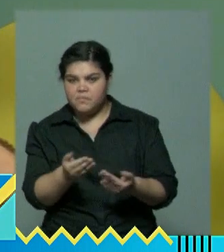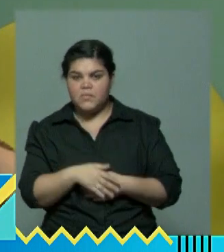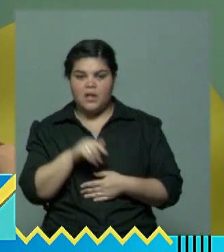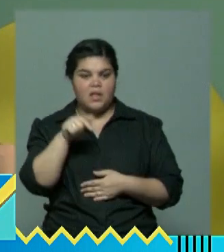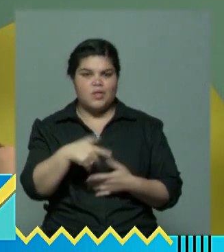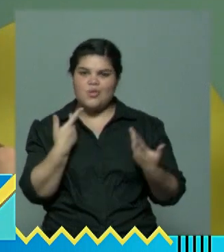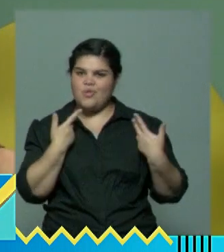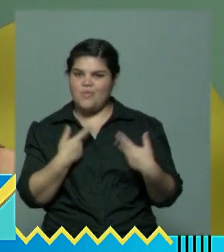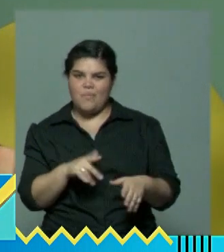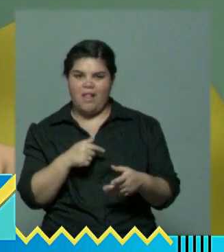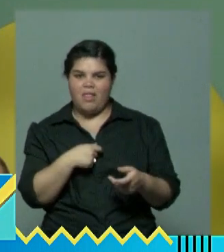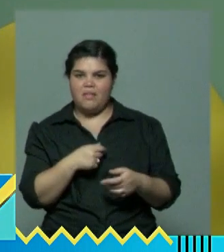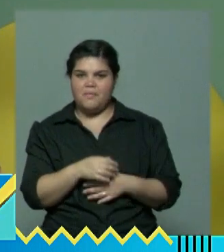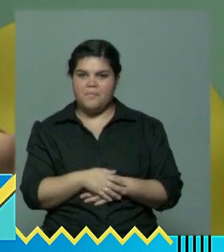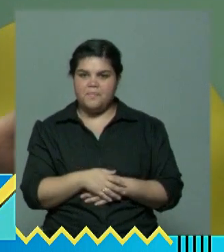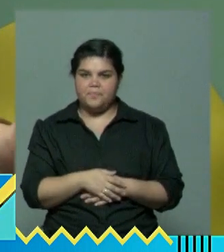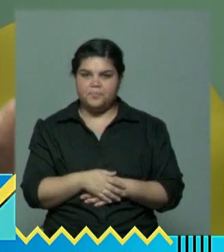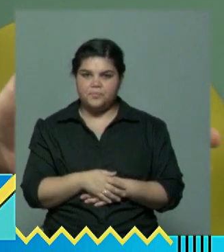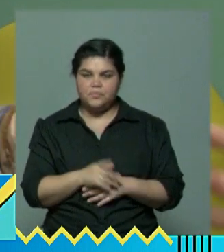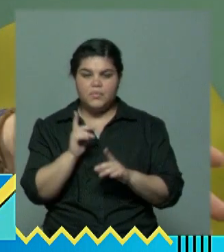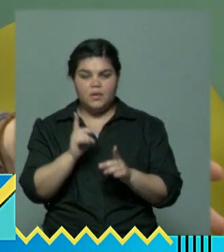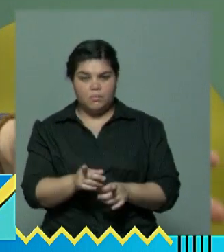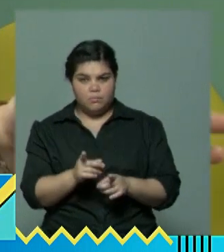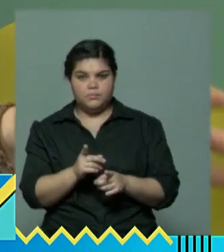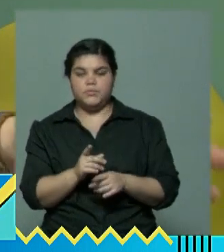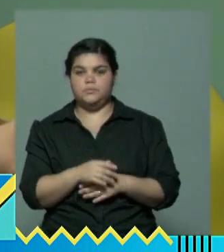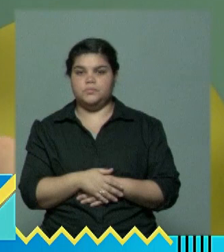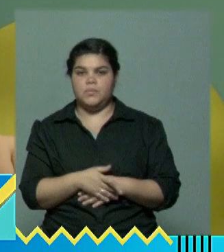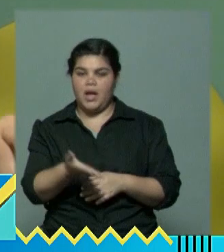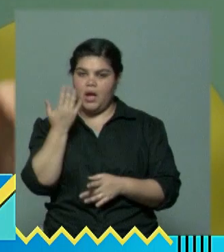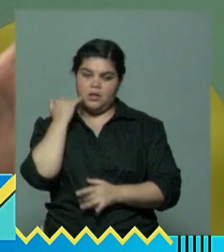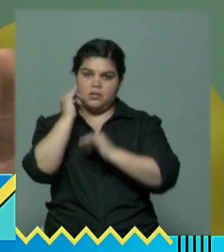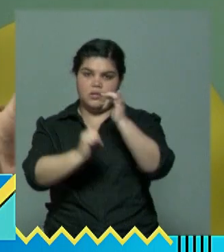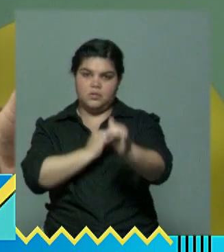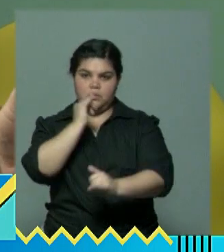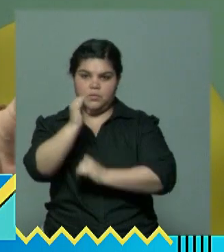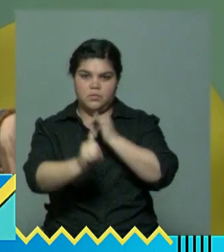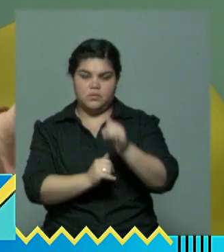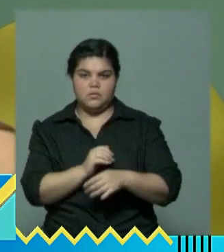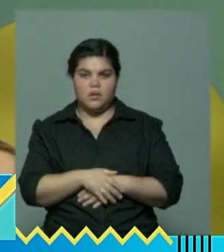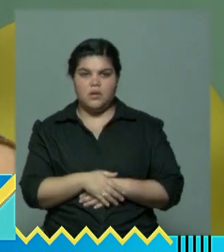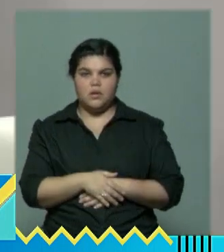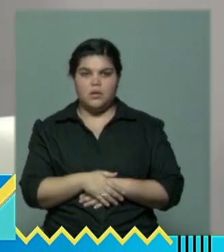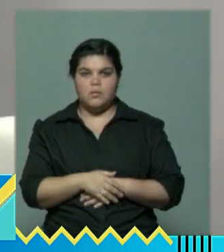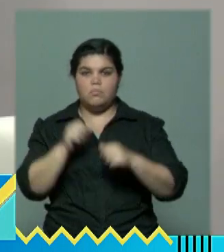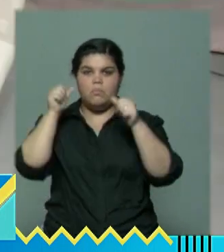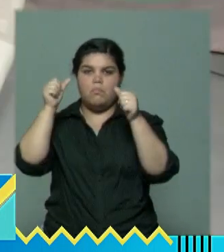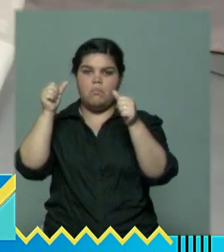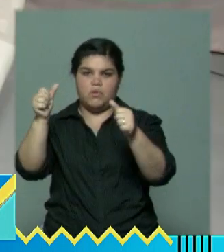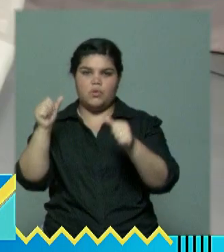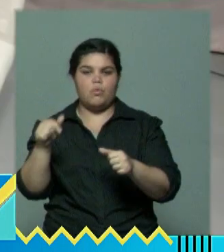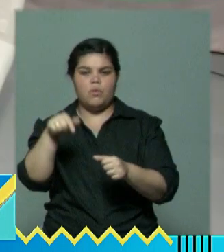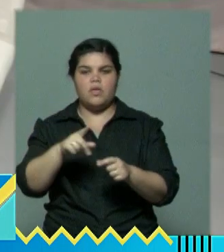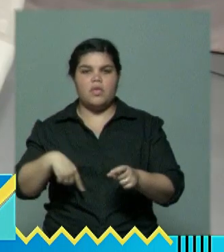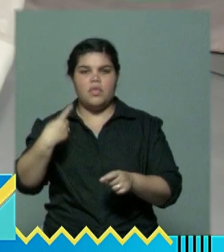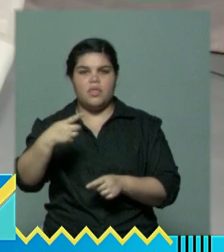común. Entonces, por otro lado, a su vez, como te decía, personas jurídicas han endurecido mucho más los requisitos.